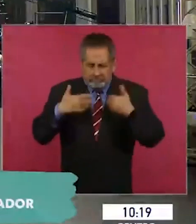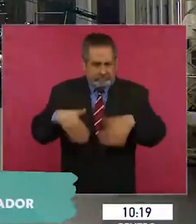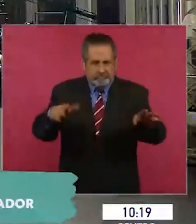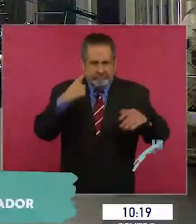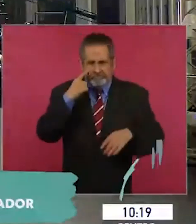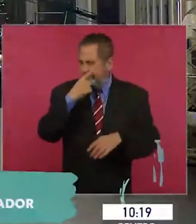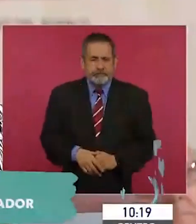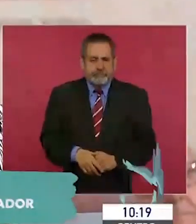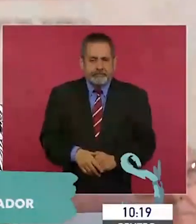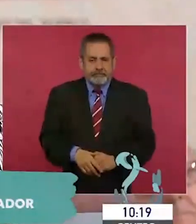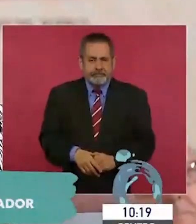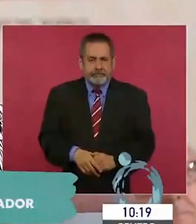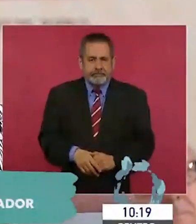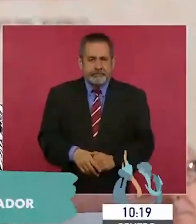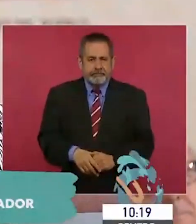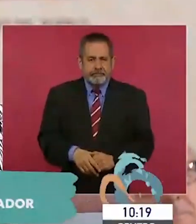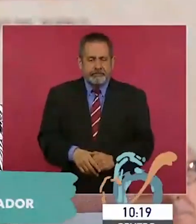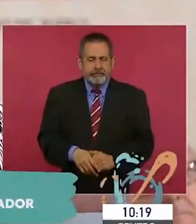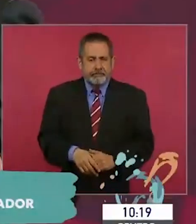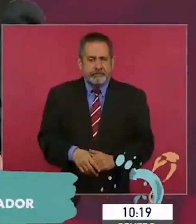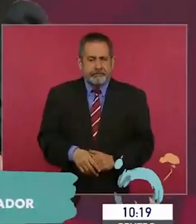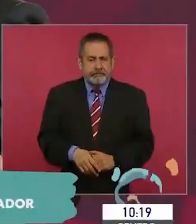¿Sí está bien? Presidente, vamos